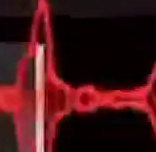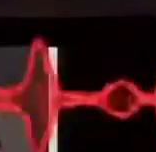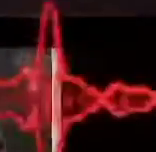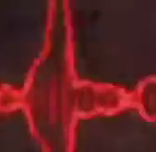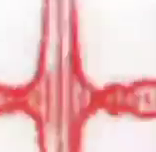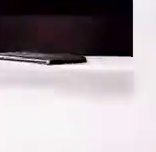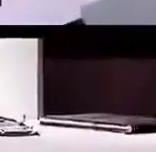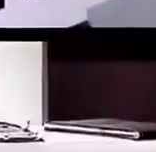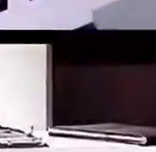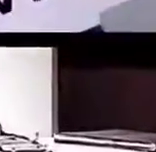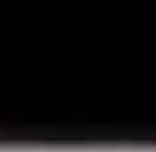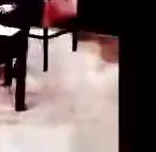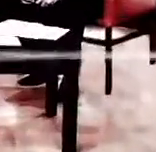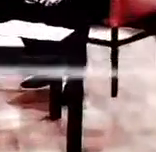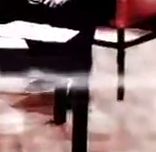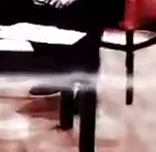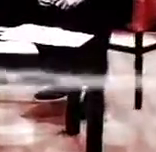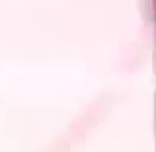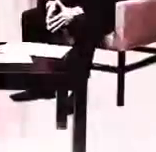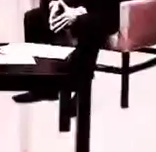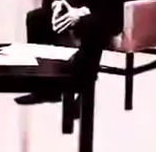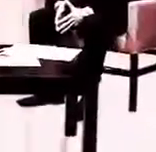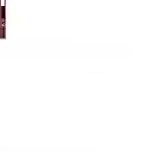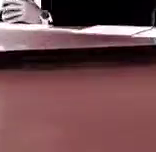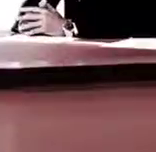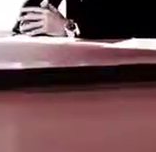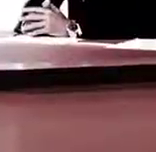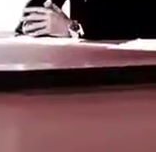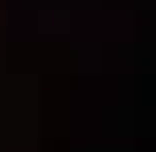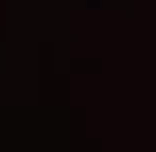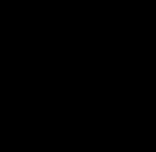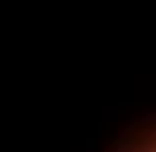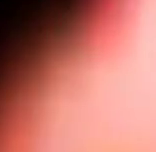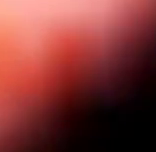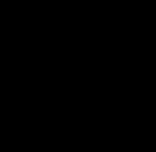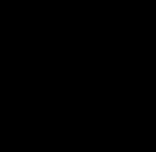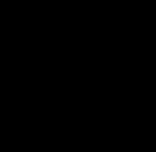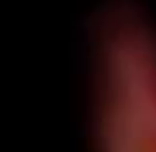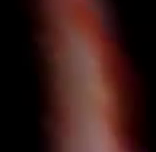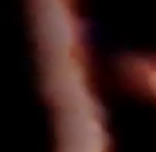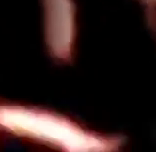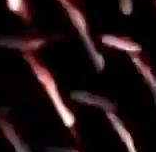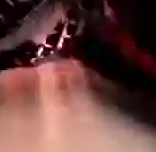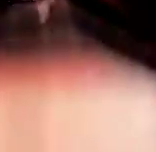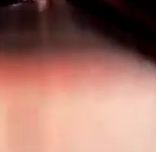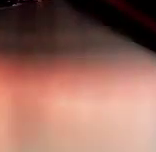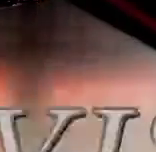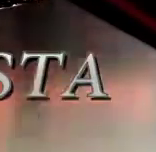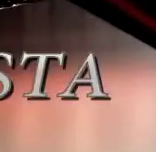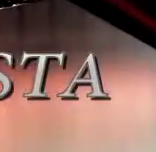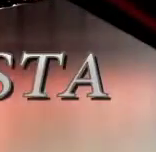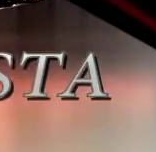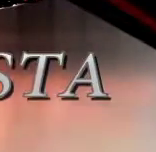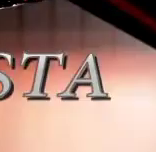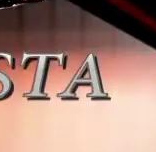muchas pero cualquiera esta mañana la palabra de vida